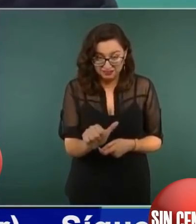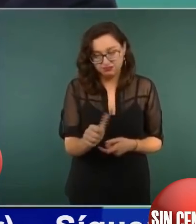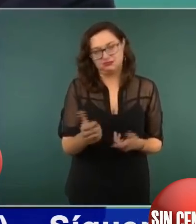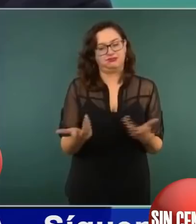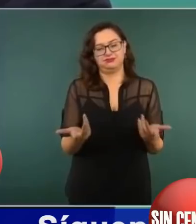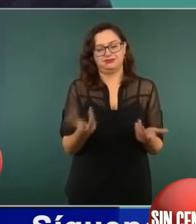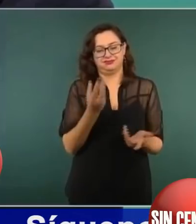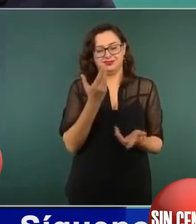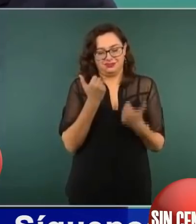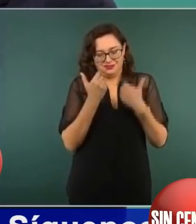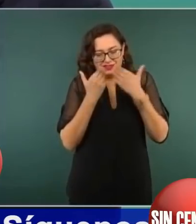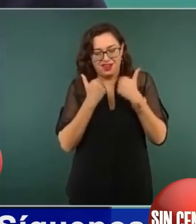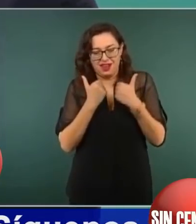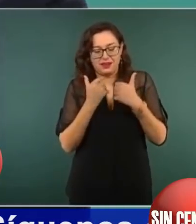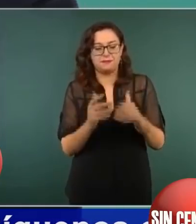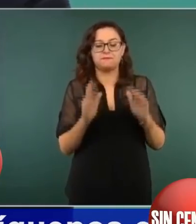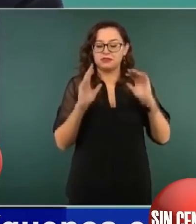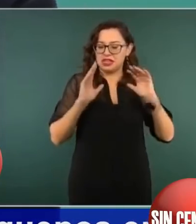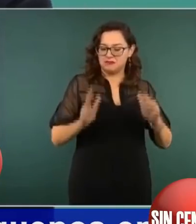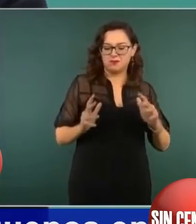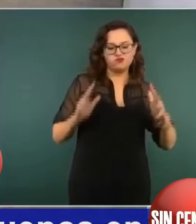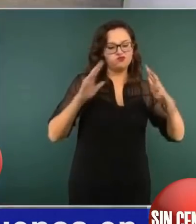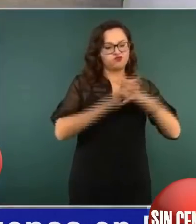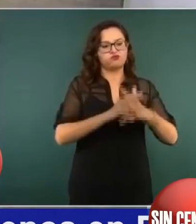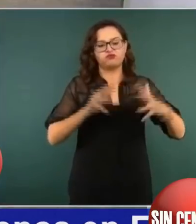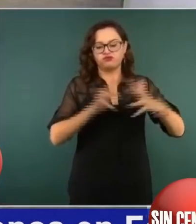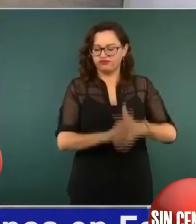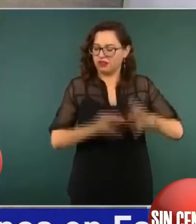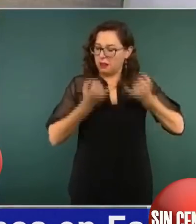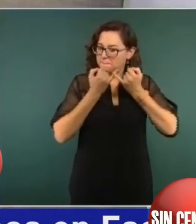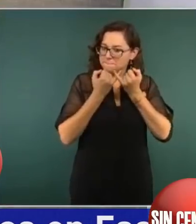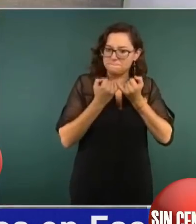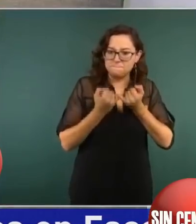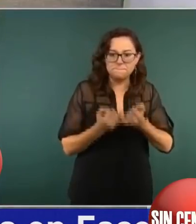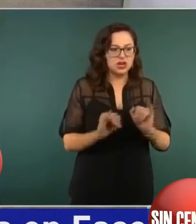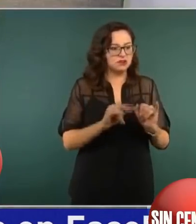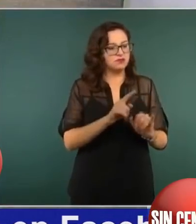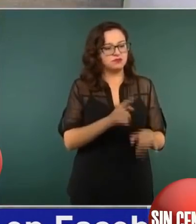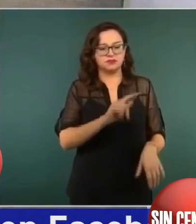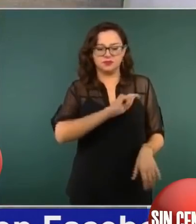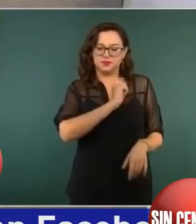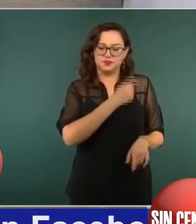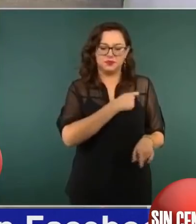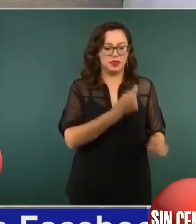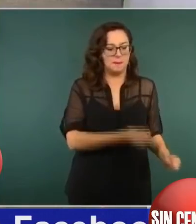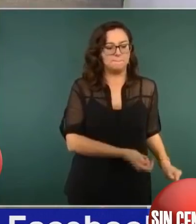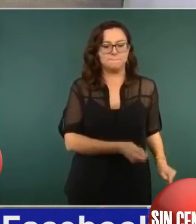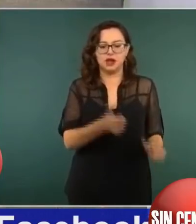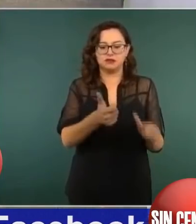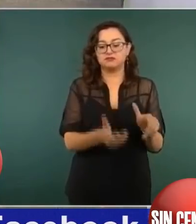se logra la independencia política, pero tampoco en el siglo XIX